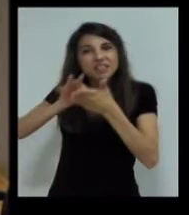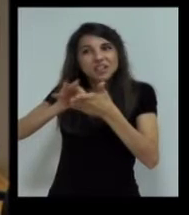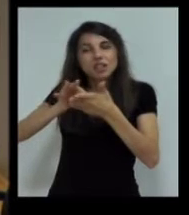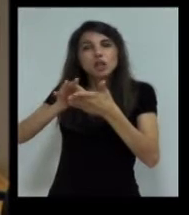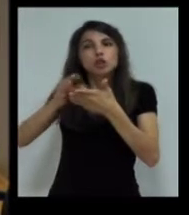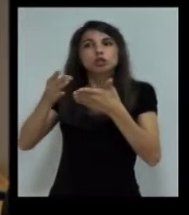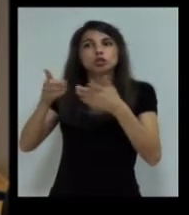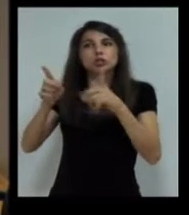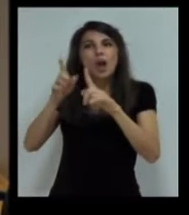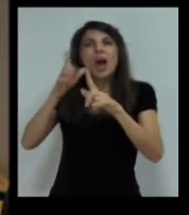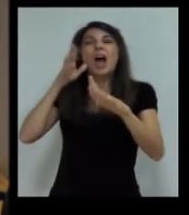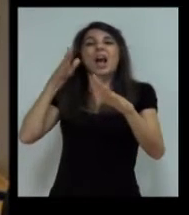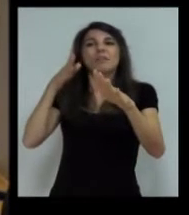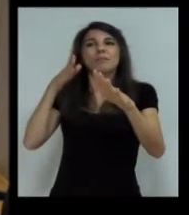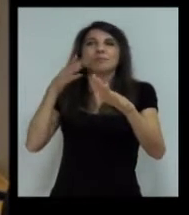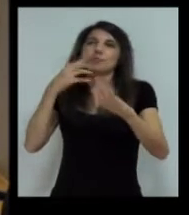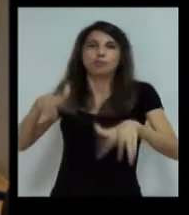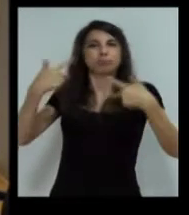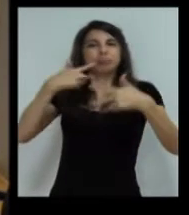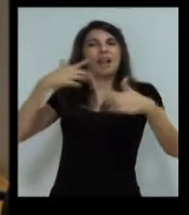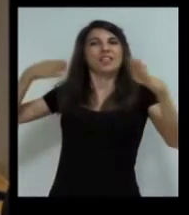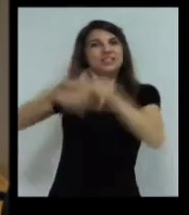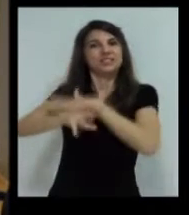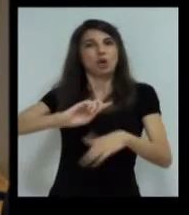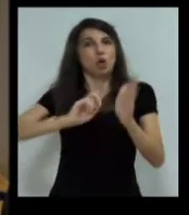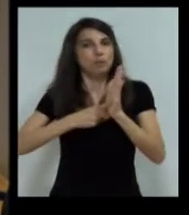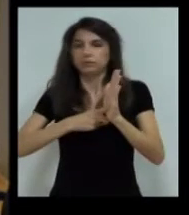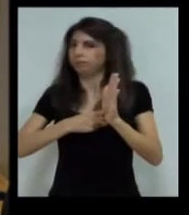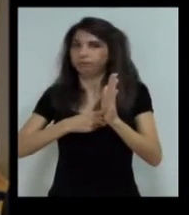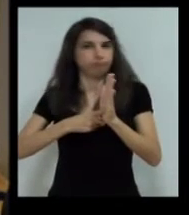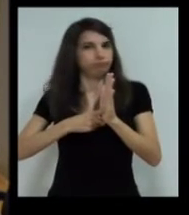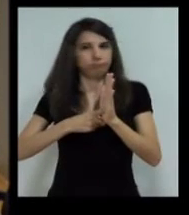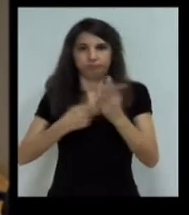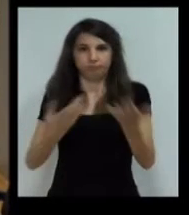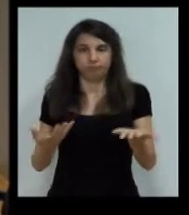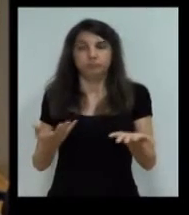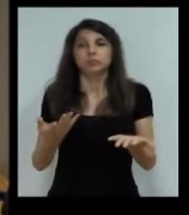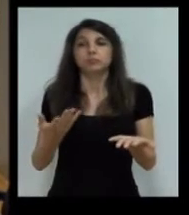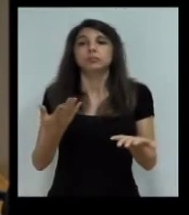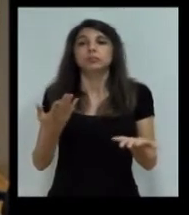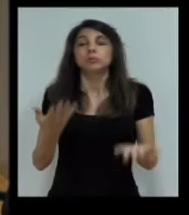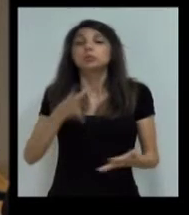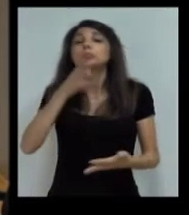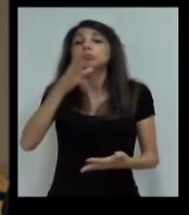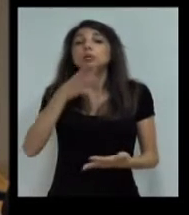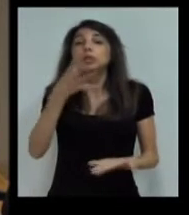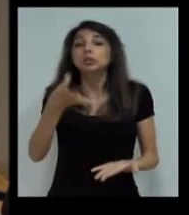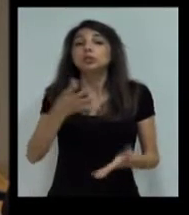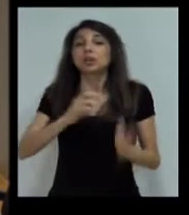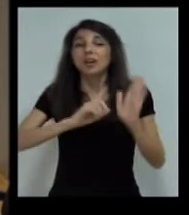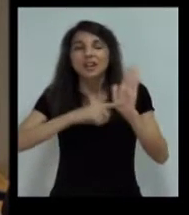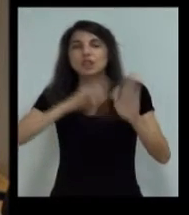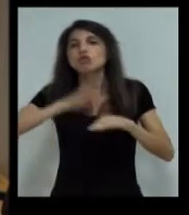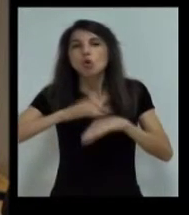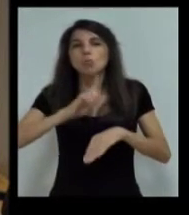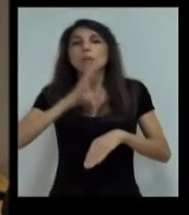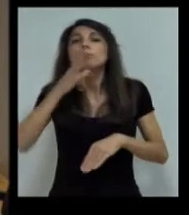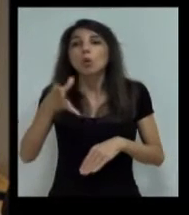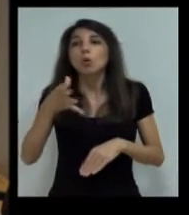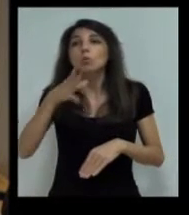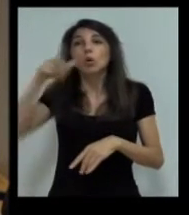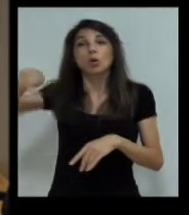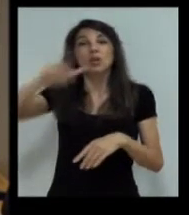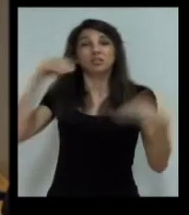accesible, valga la redundancia. Por lo tanto, en este caso, ¿por qué no se cumple? Pues porque el legislador, por el motivo que